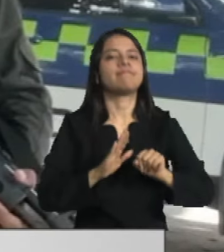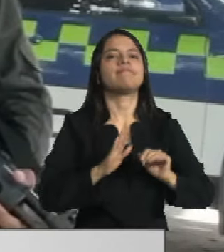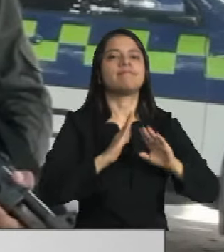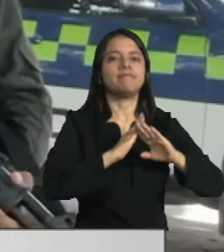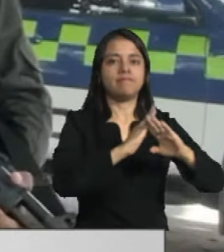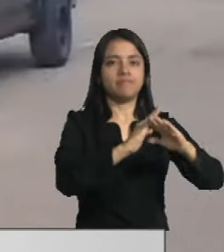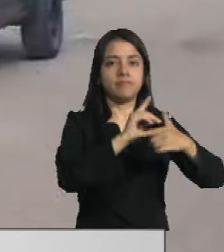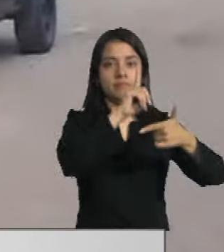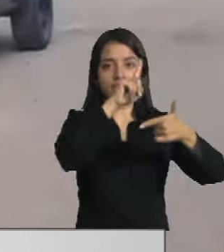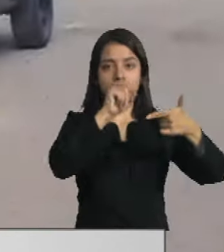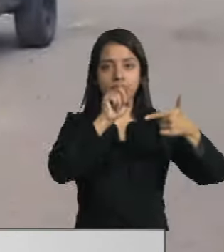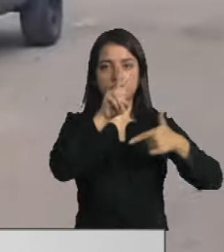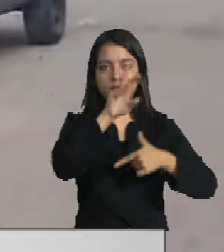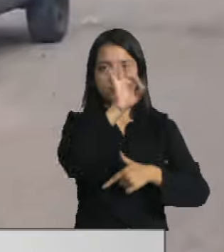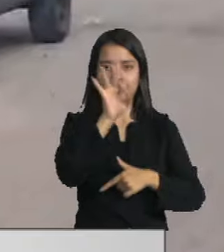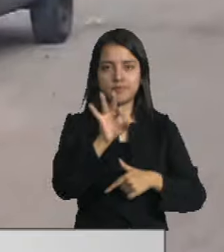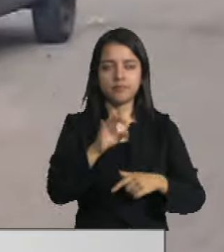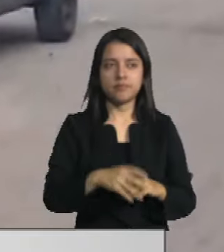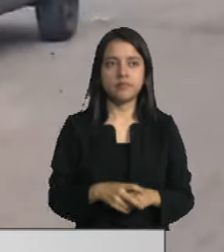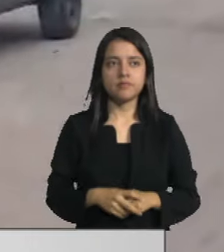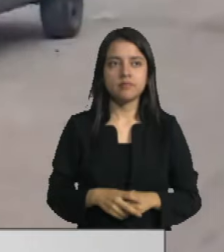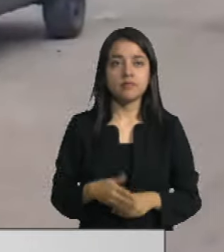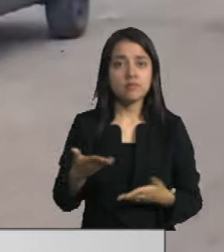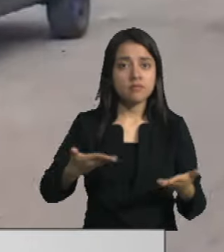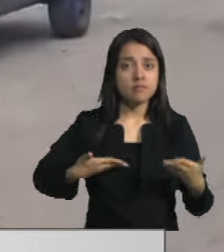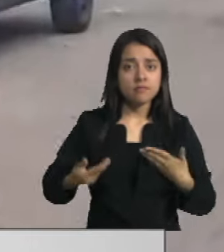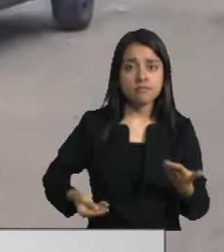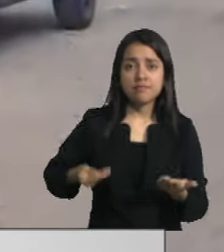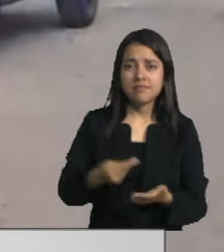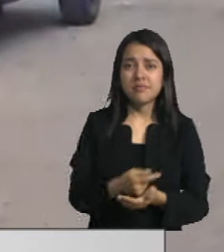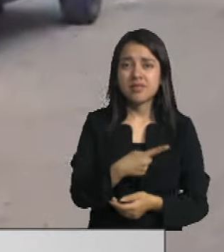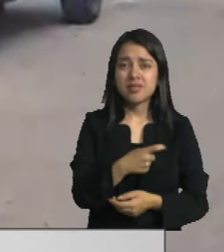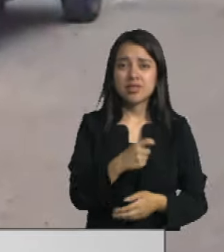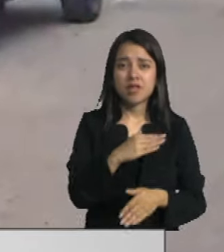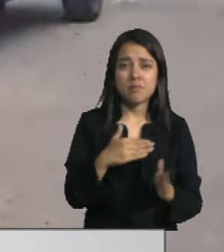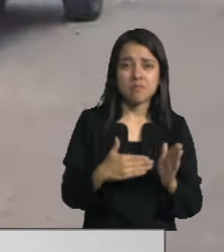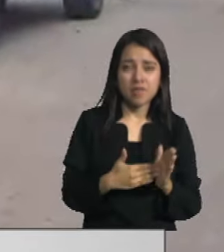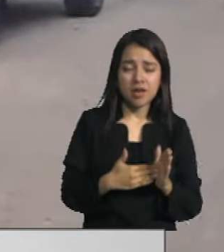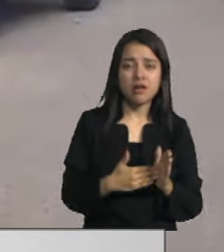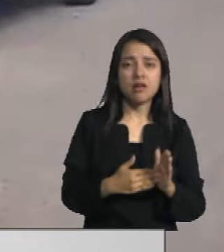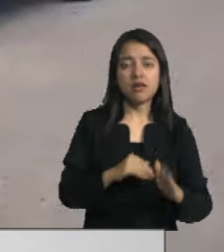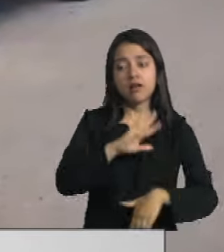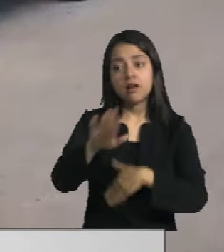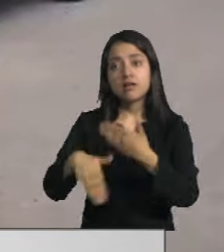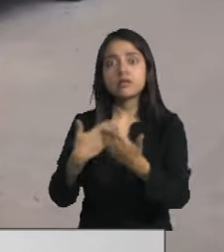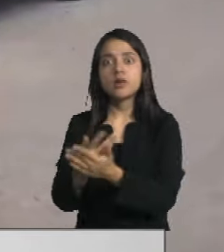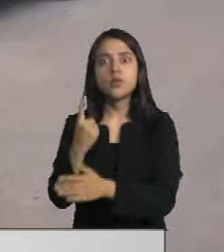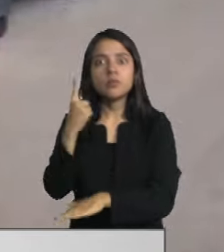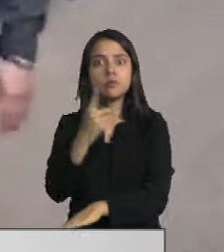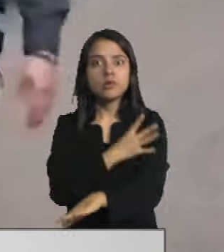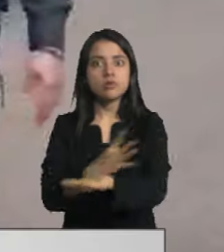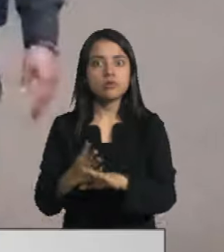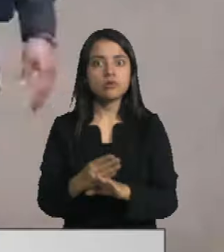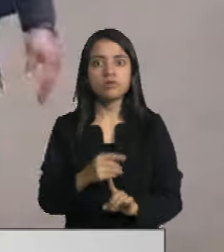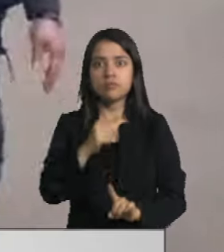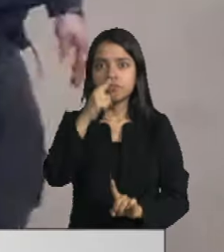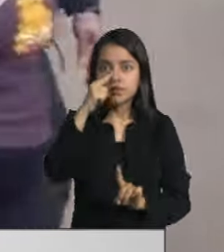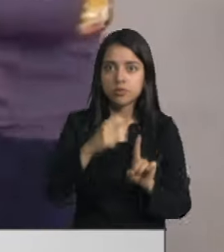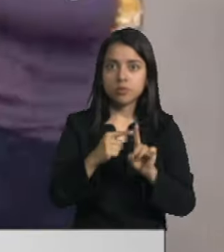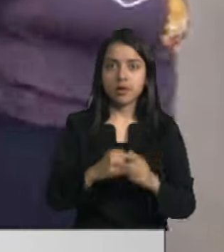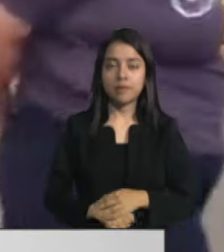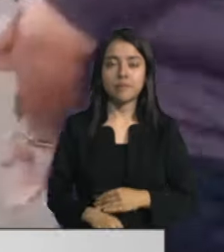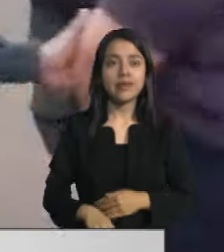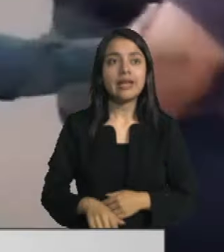en un 2%. Los comerciantes pagaban entre 100.000 y 1.000.000 de pesos mensuales. Los ganaderos pagaban 10.000